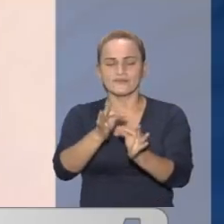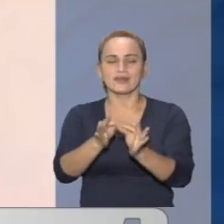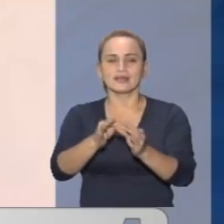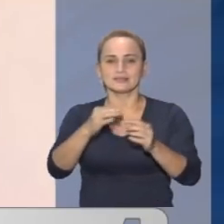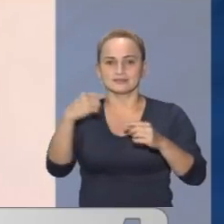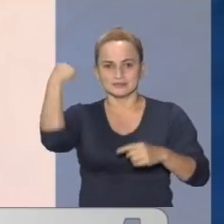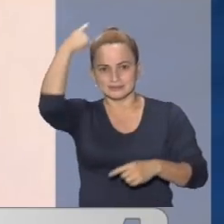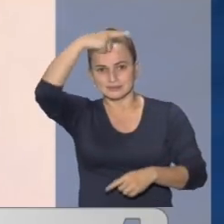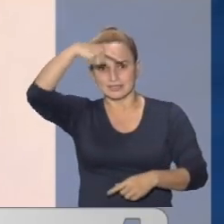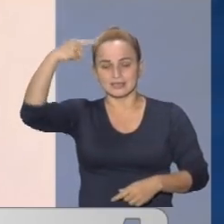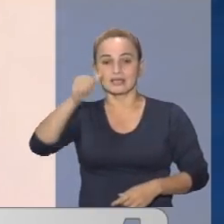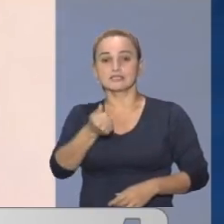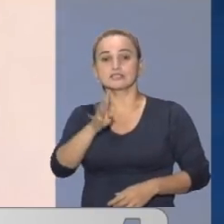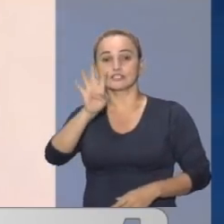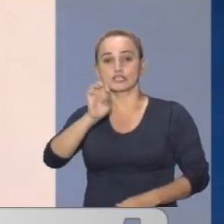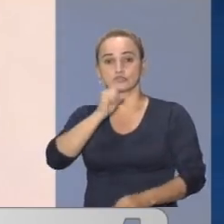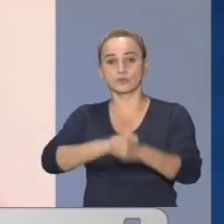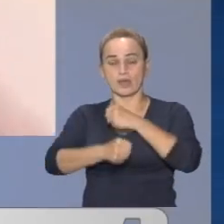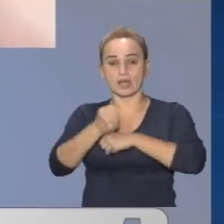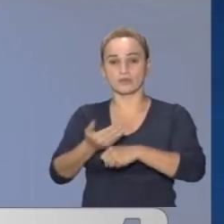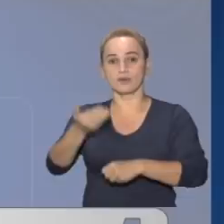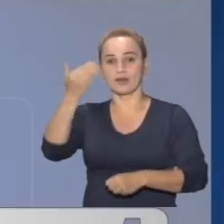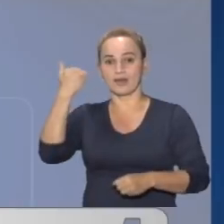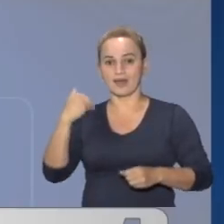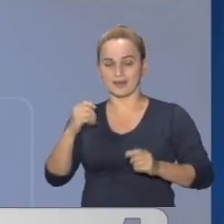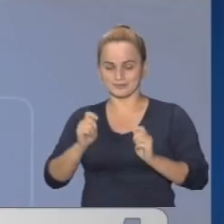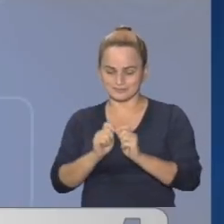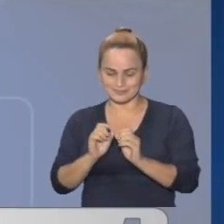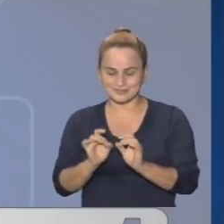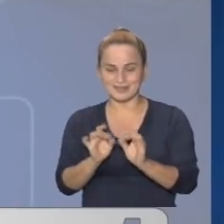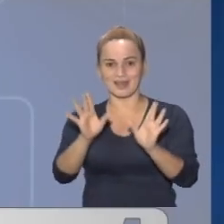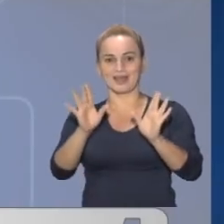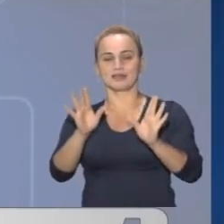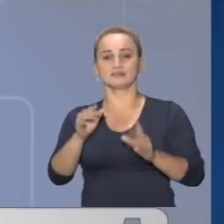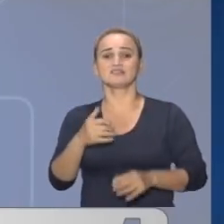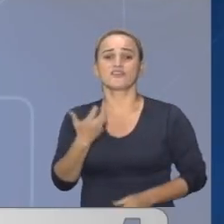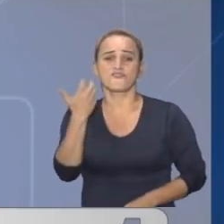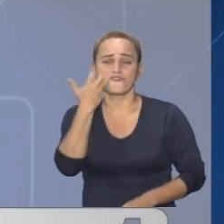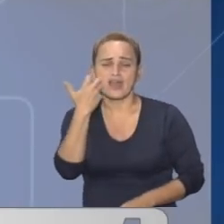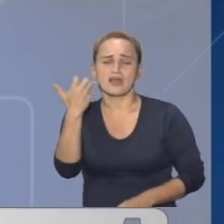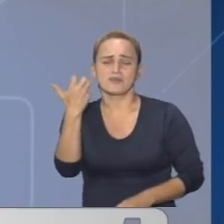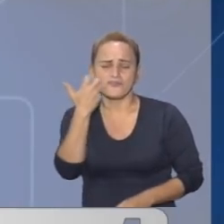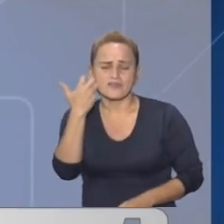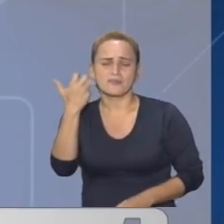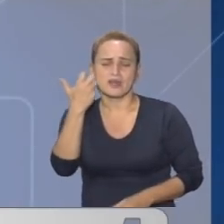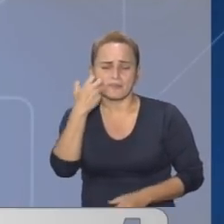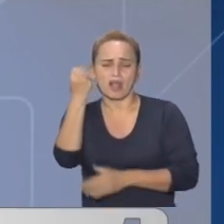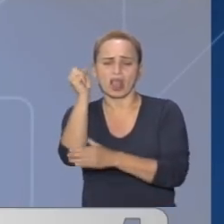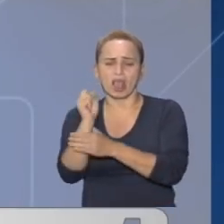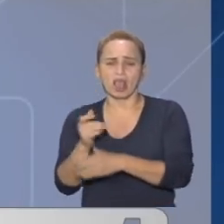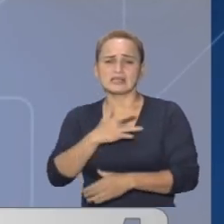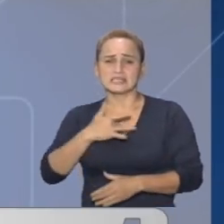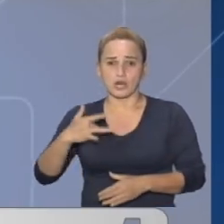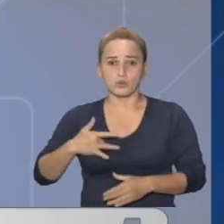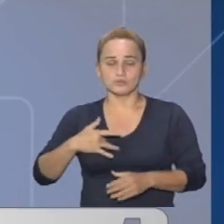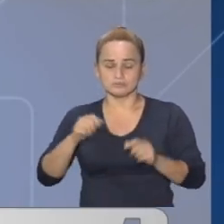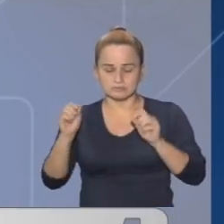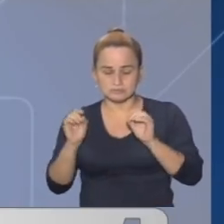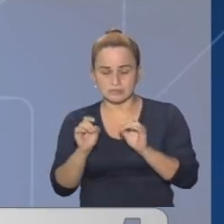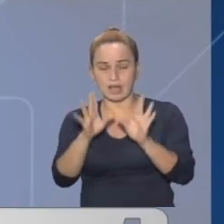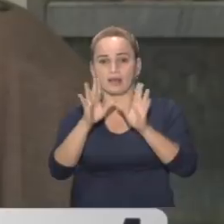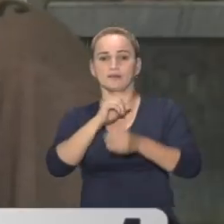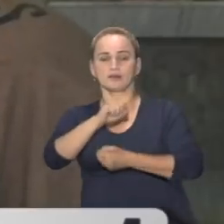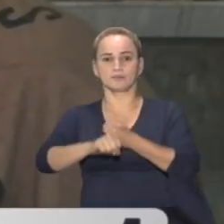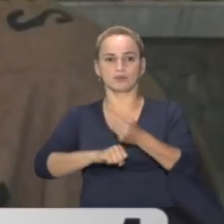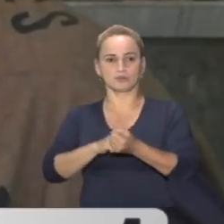19 años le concedió el milagro de la salud a Sebastián Vázquez, quien sufría desde los 7 una enfermedad huérfana. A mí